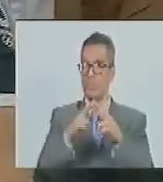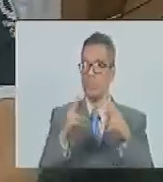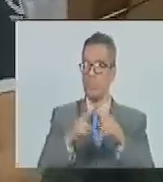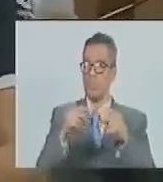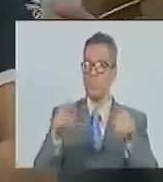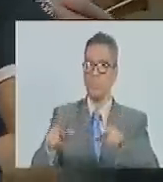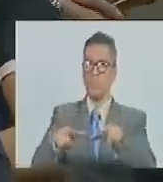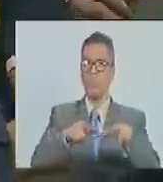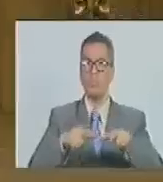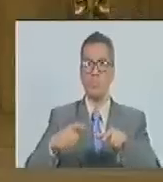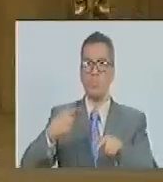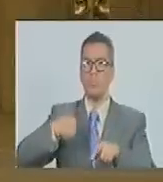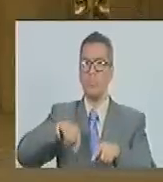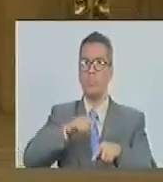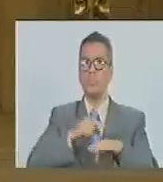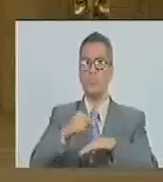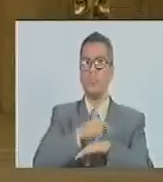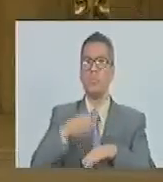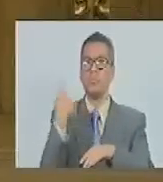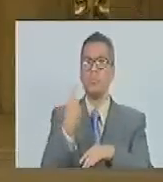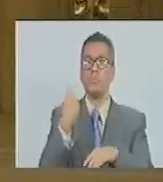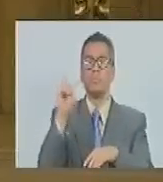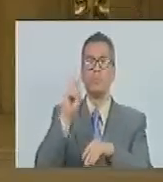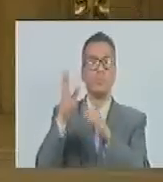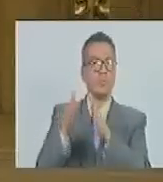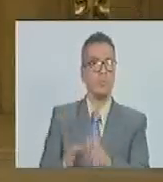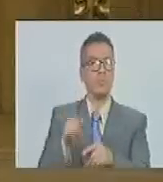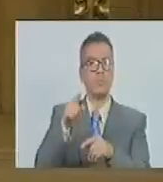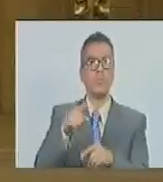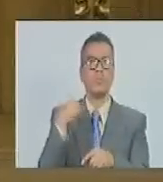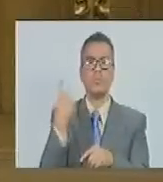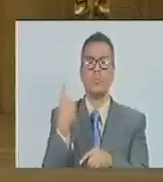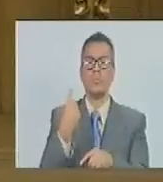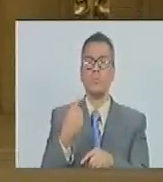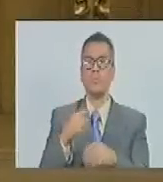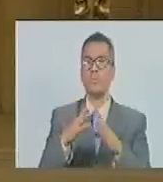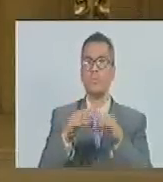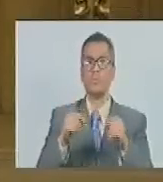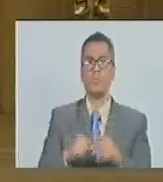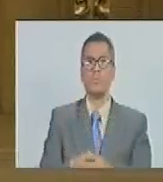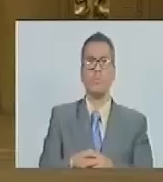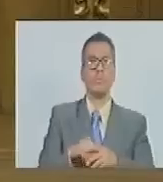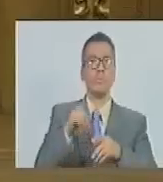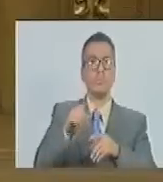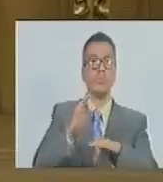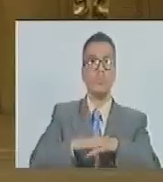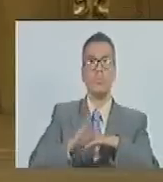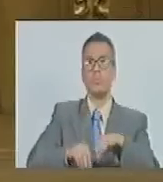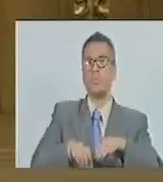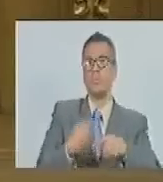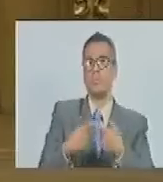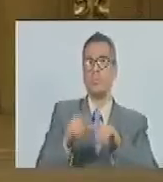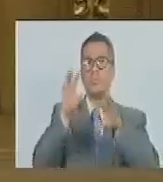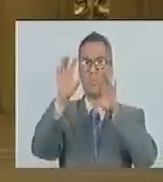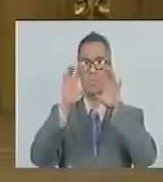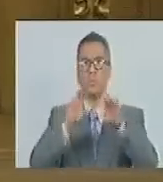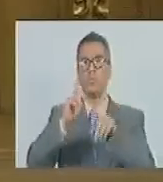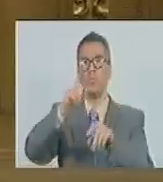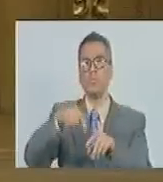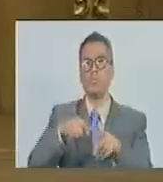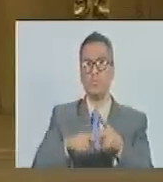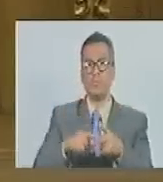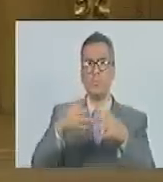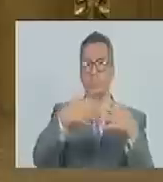de jurisdicción de todos los estados, no solamente de Venezuela, absolutamente de todos. Eso puede ocurrir para cualquier país, incluyendo